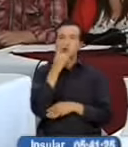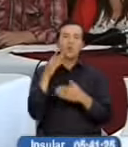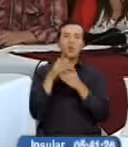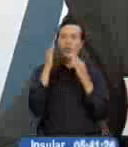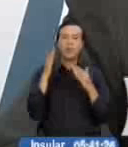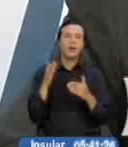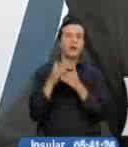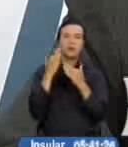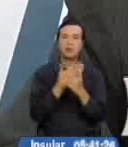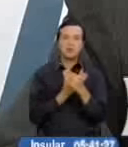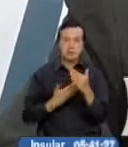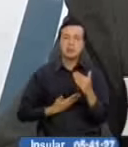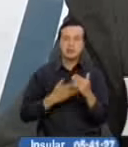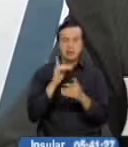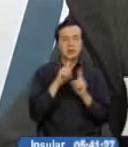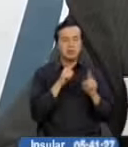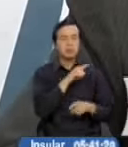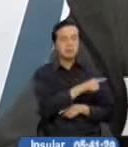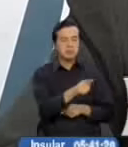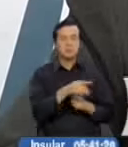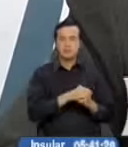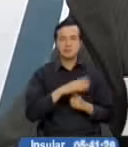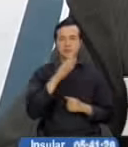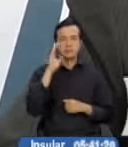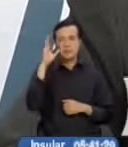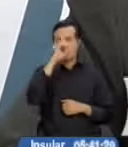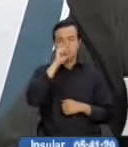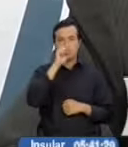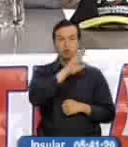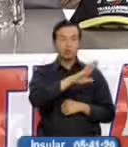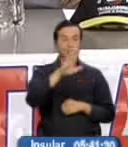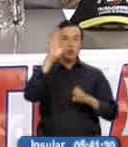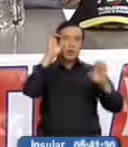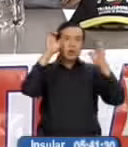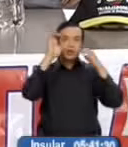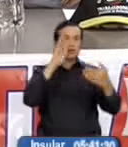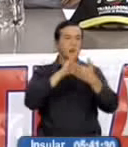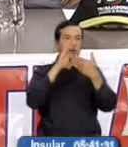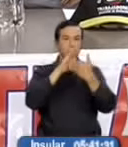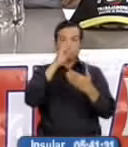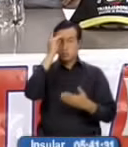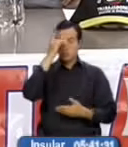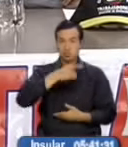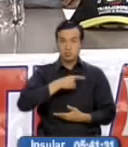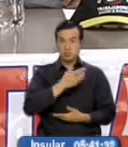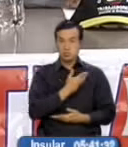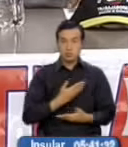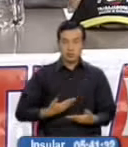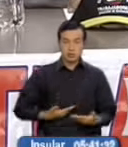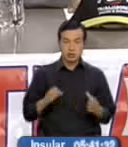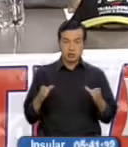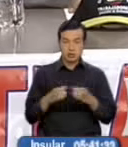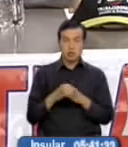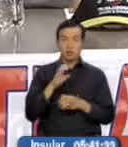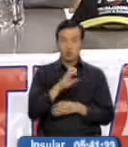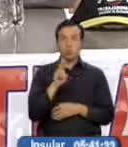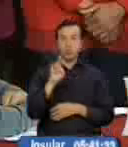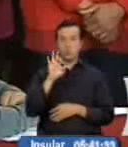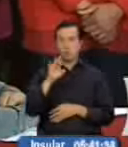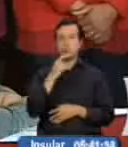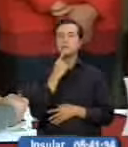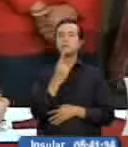fin. Forman parte de las estrategias desestabilizadoras. Posiciones que, a decir del presidente de la Central Unitaria de